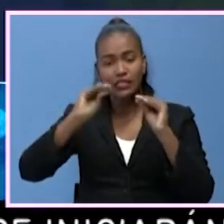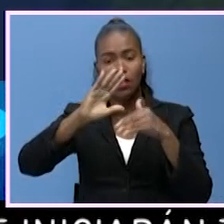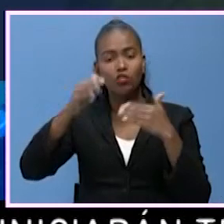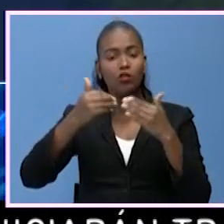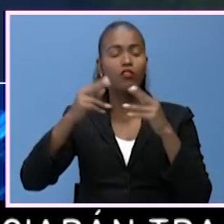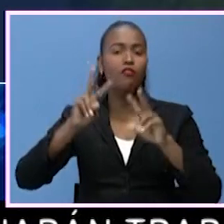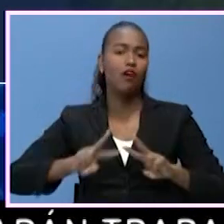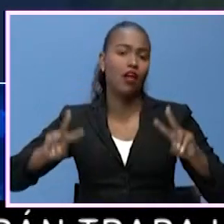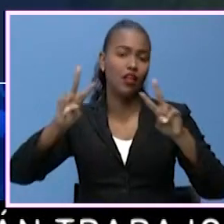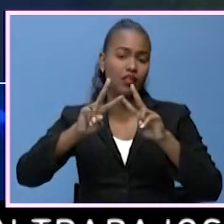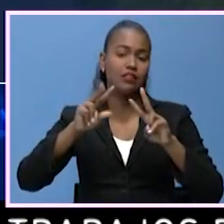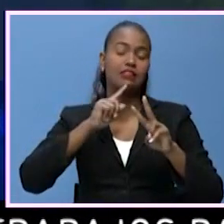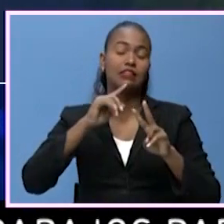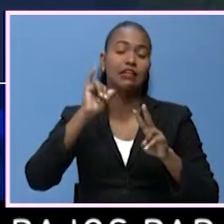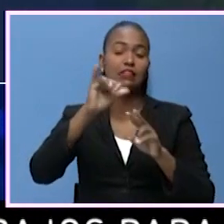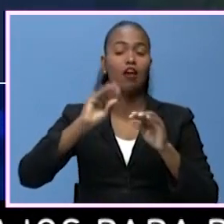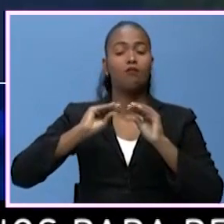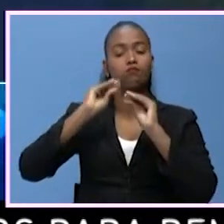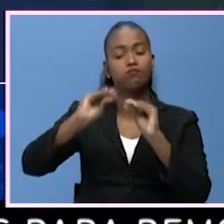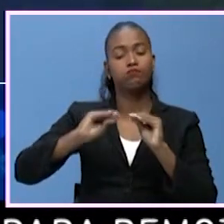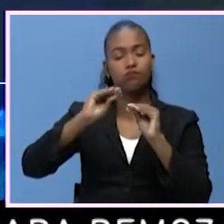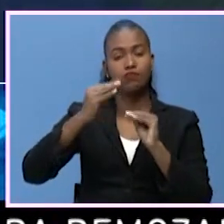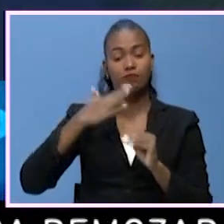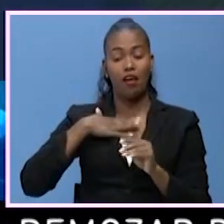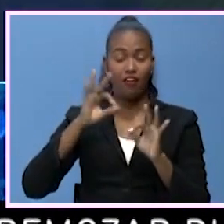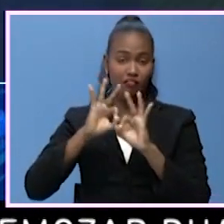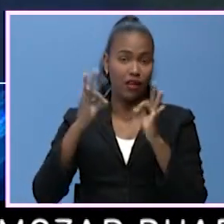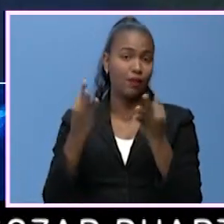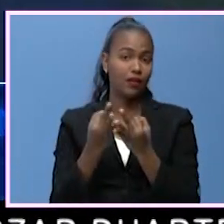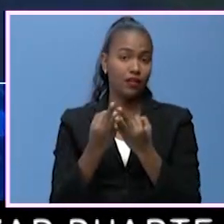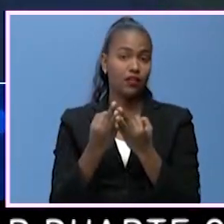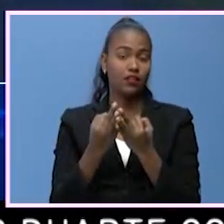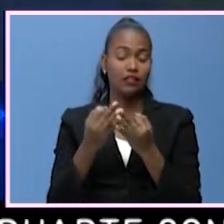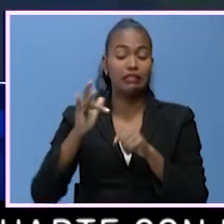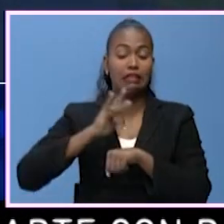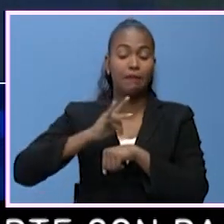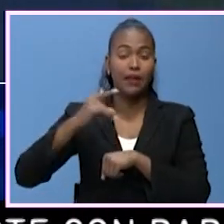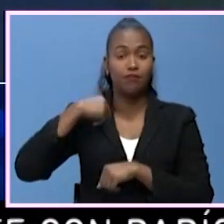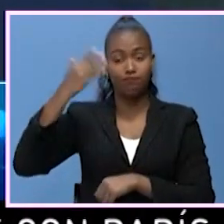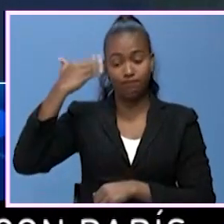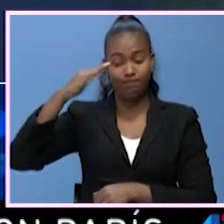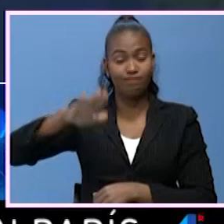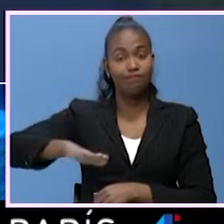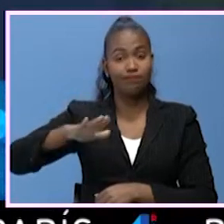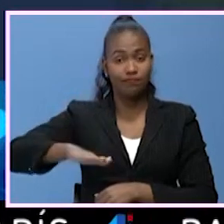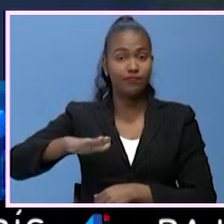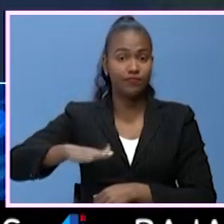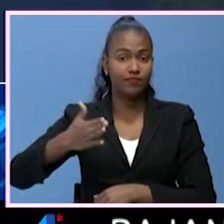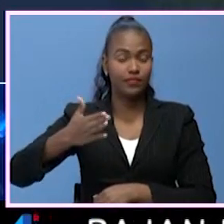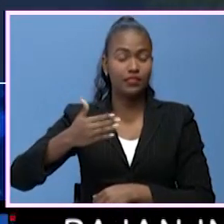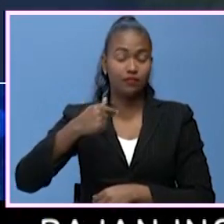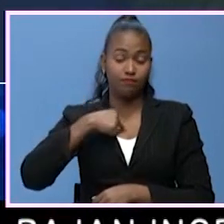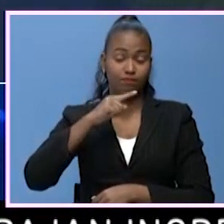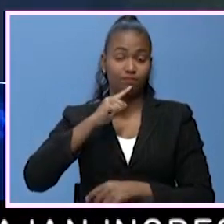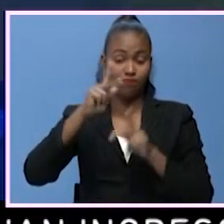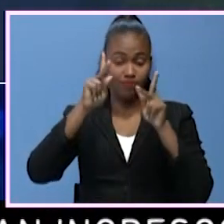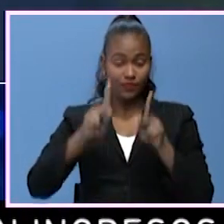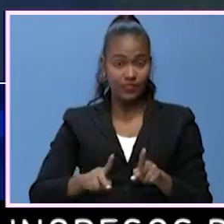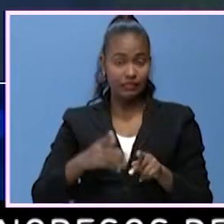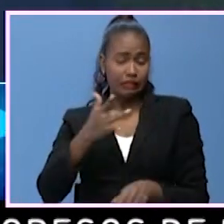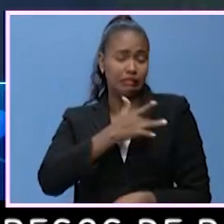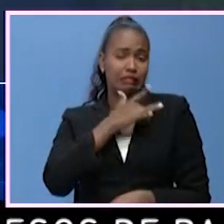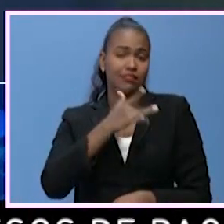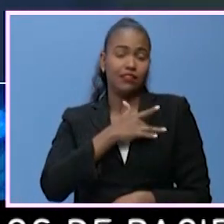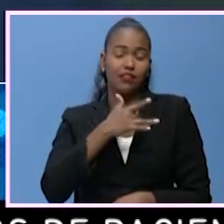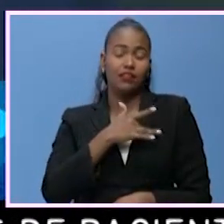valores que se nos inculcaron en nuestras familias a temprana edad. Una persona que se